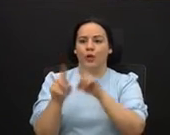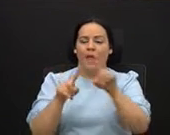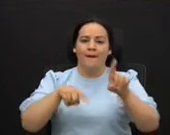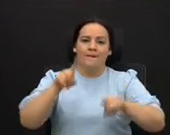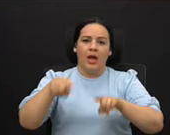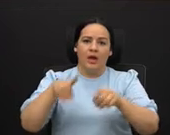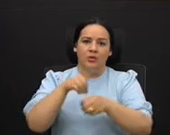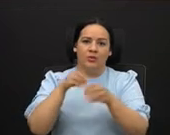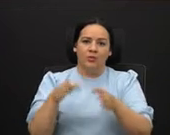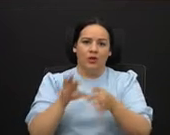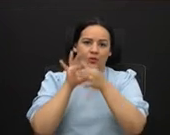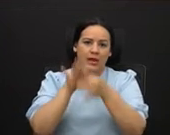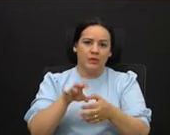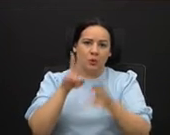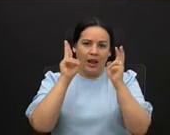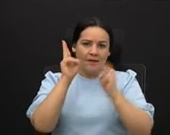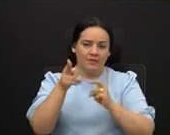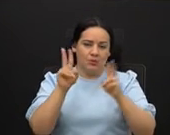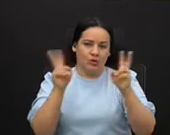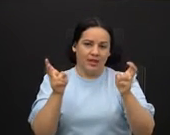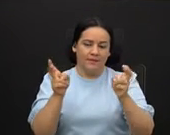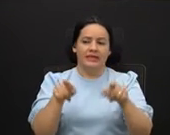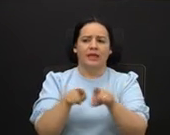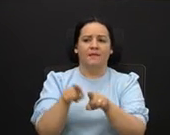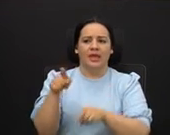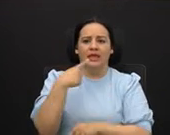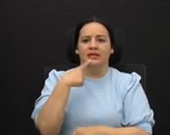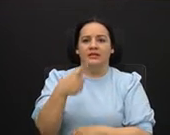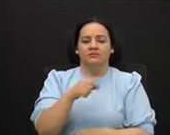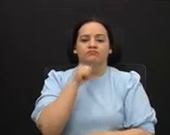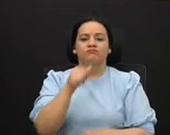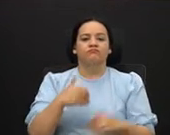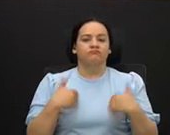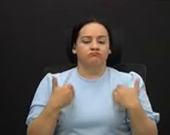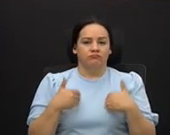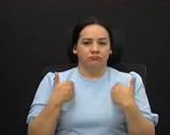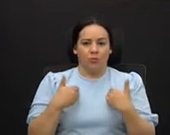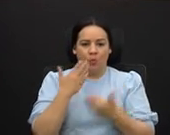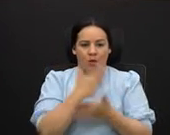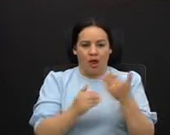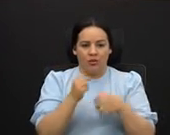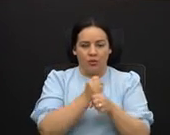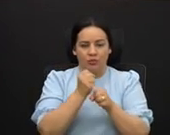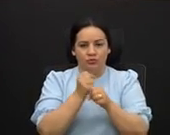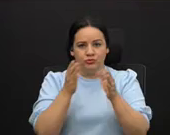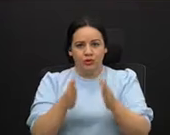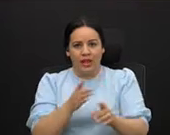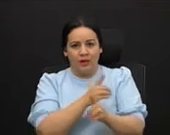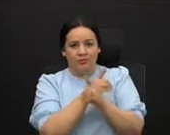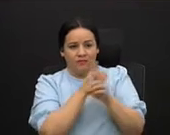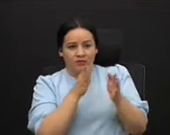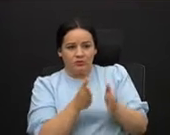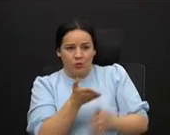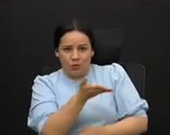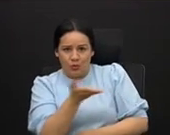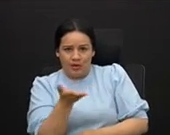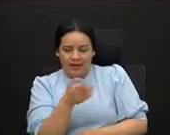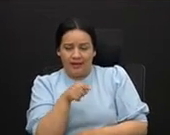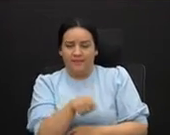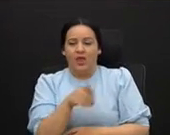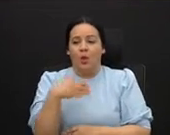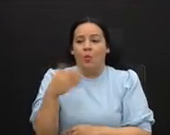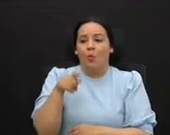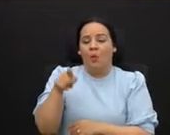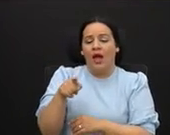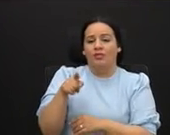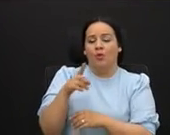este mismo tema, afirmó que también existió un descontento por parte de los funcionarios de la Defensoría cuando la jerarca